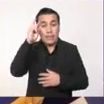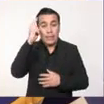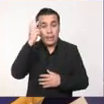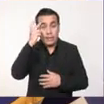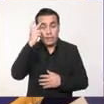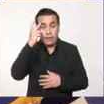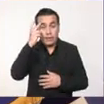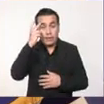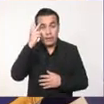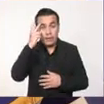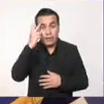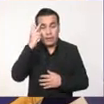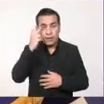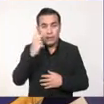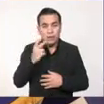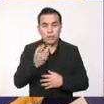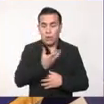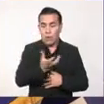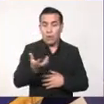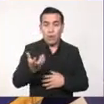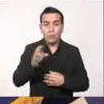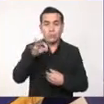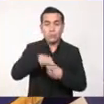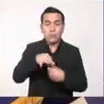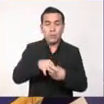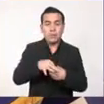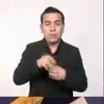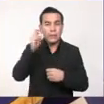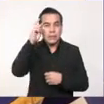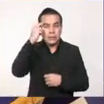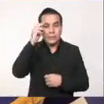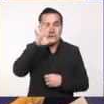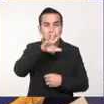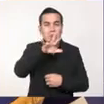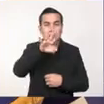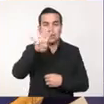representaban la mayoría absoluta, es decir,